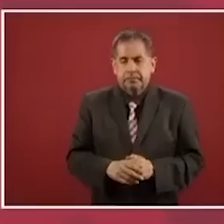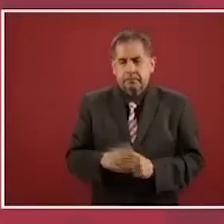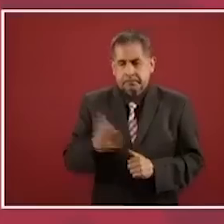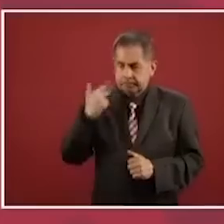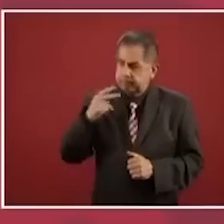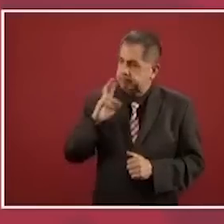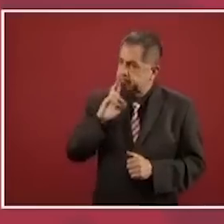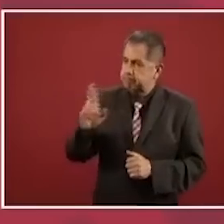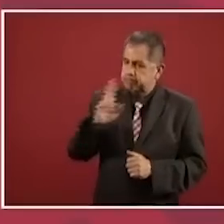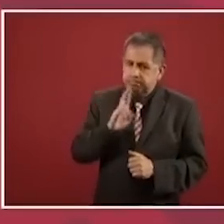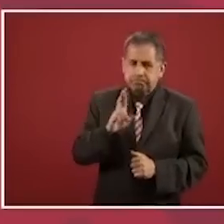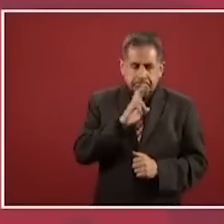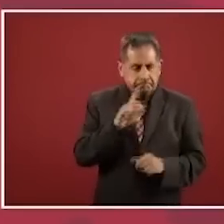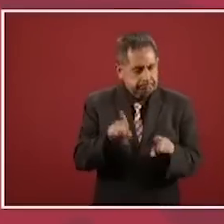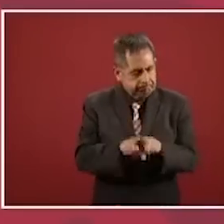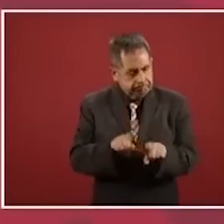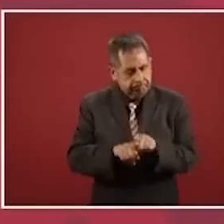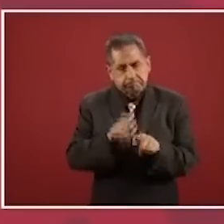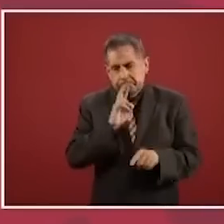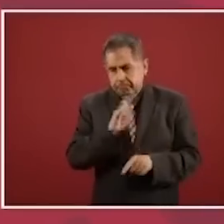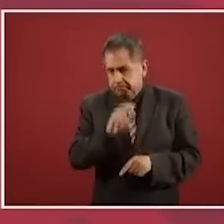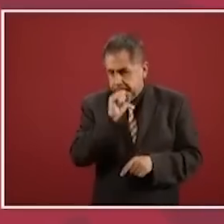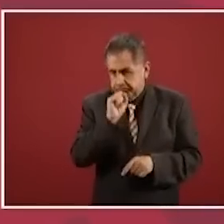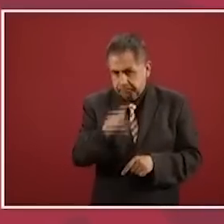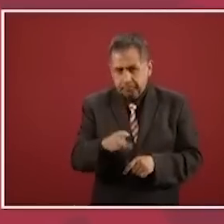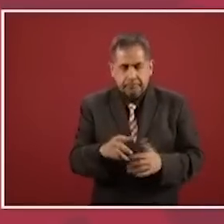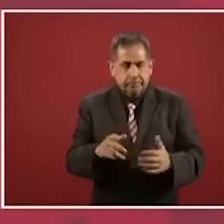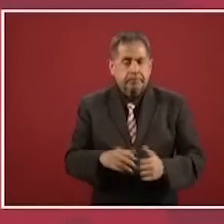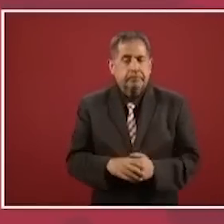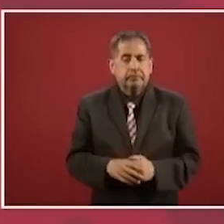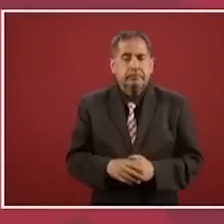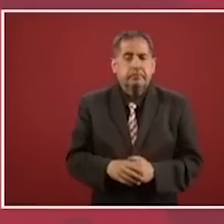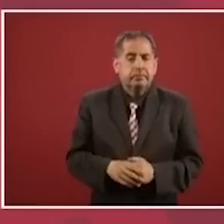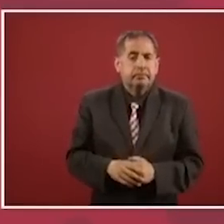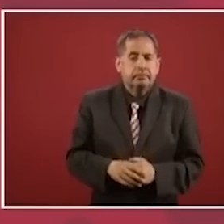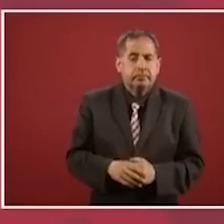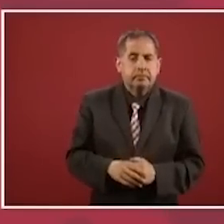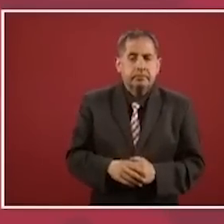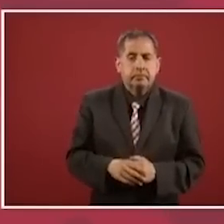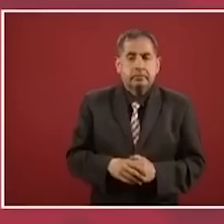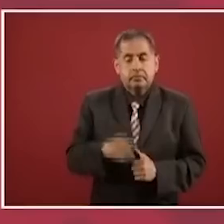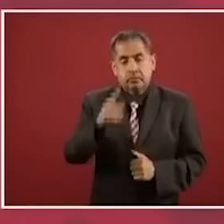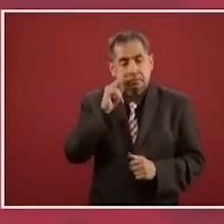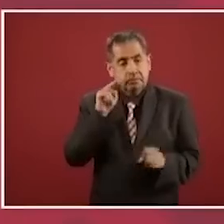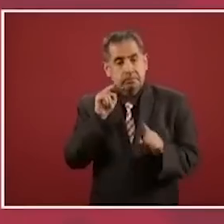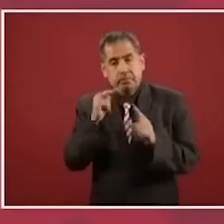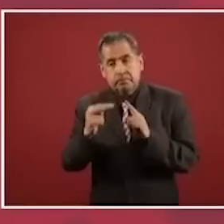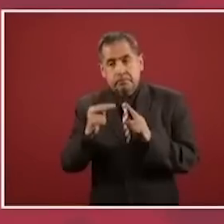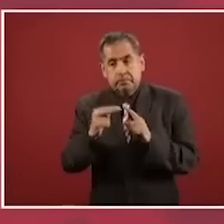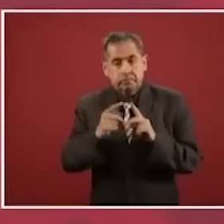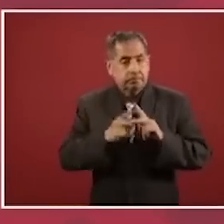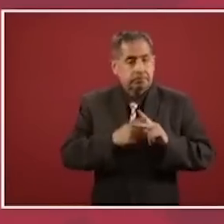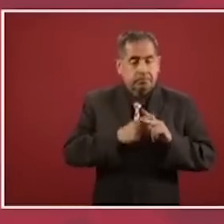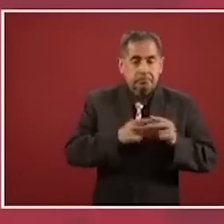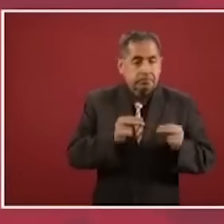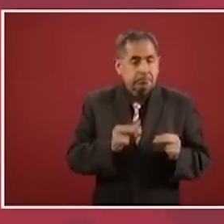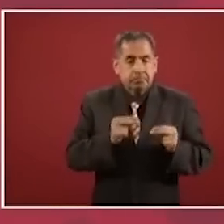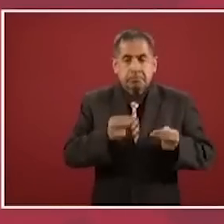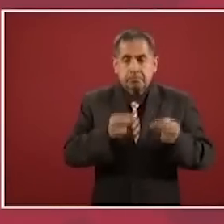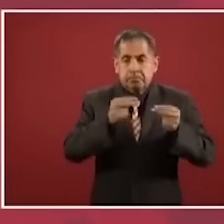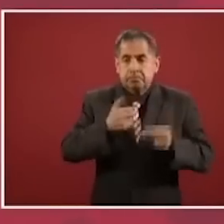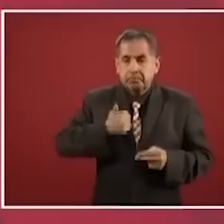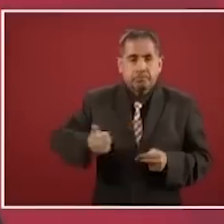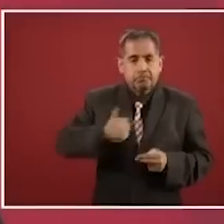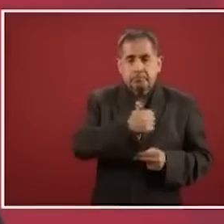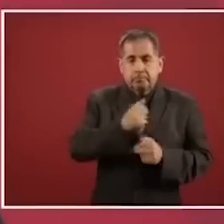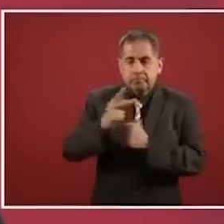ya lo he ido contestando en varias de las preguntas que me hicieron antes, que en lo que estás viendo son las estrategias de negociación de cada país.